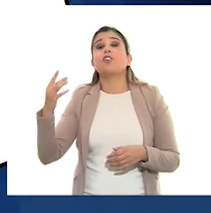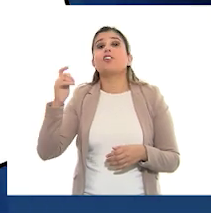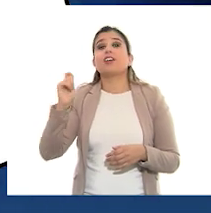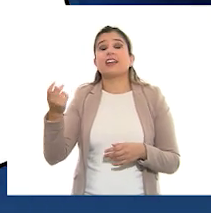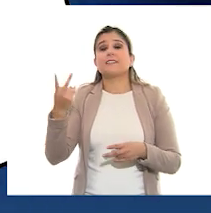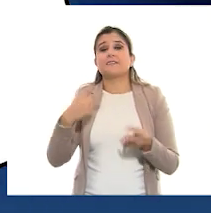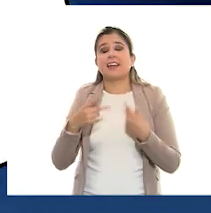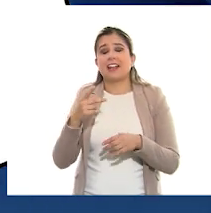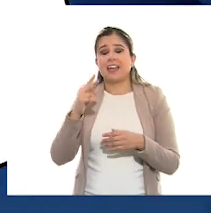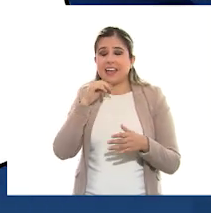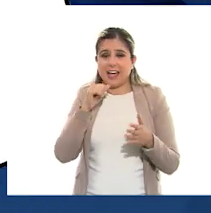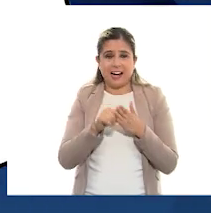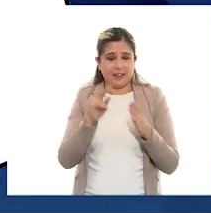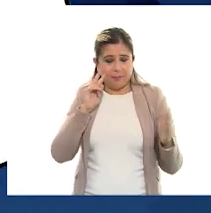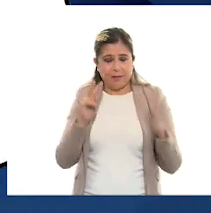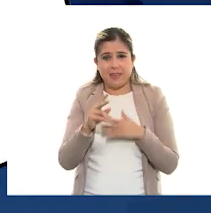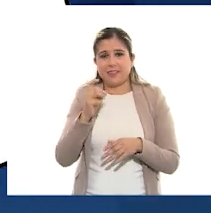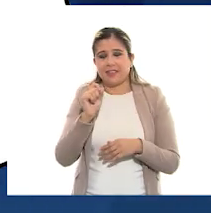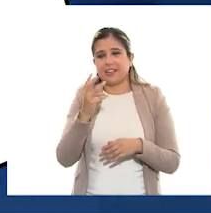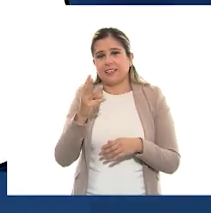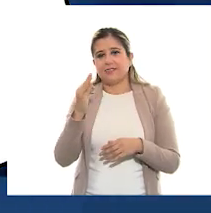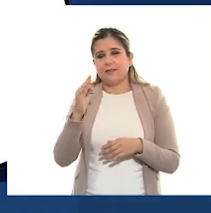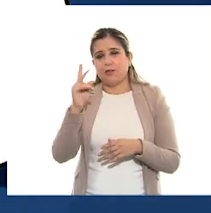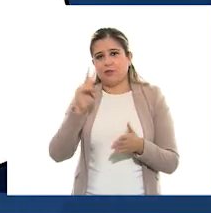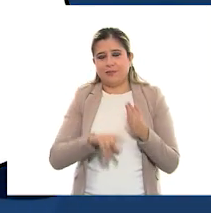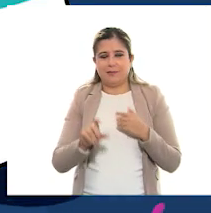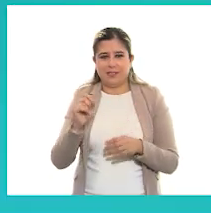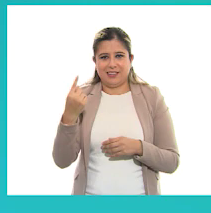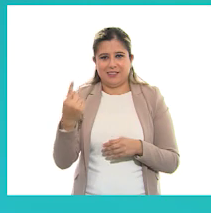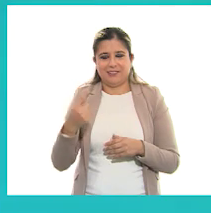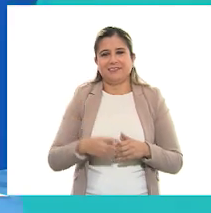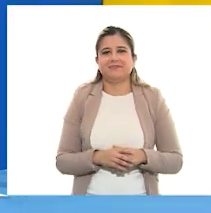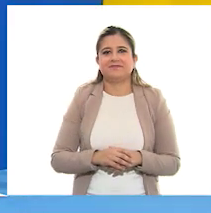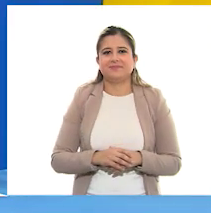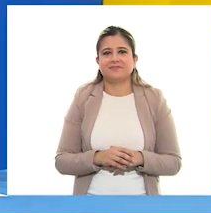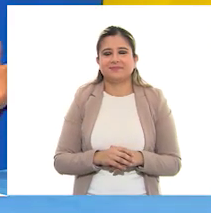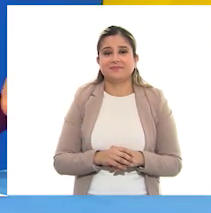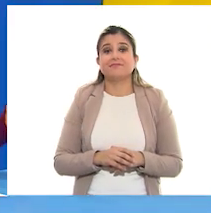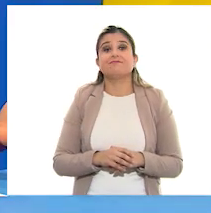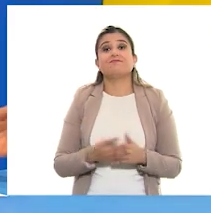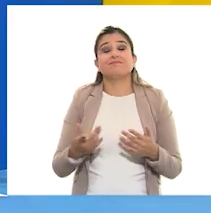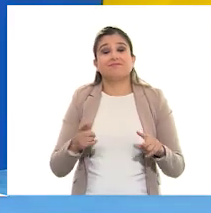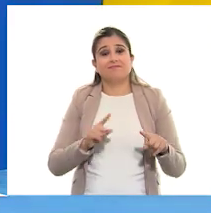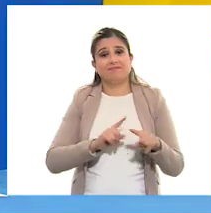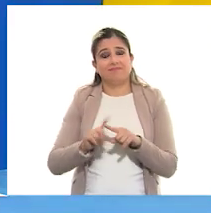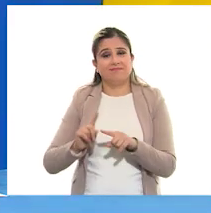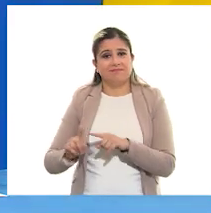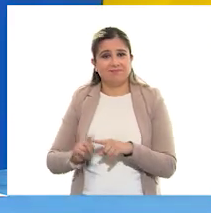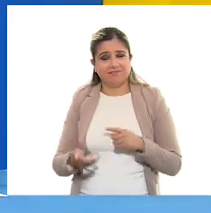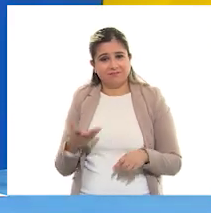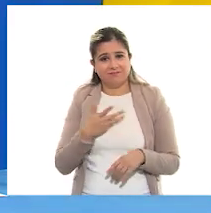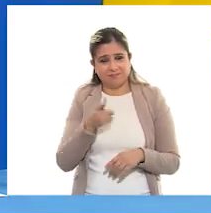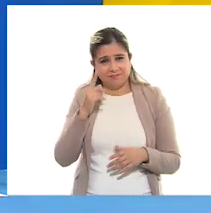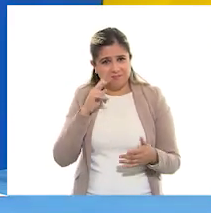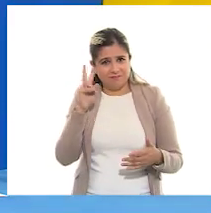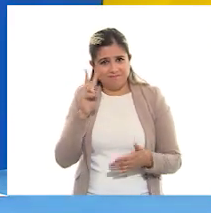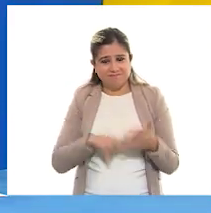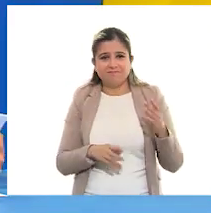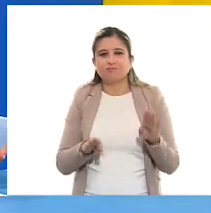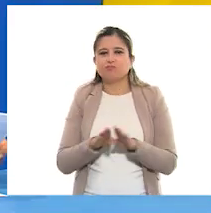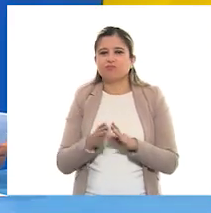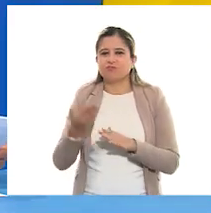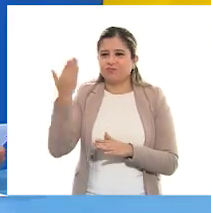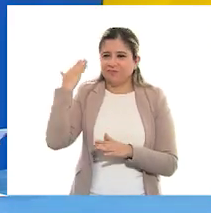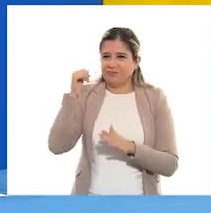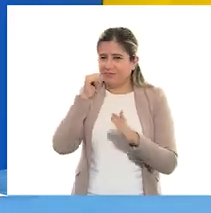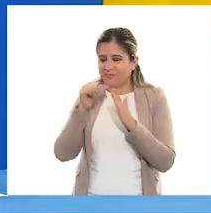recuperado el 3 de febrero de 2021. ¿Qué diferencias y similitudes, María, notas en cuanto a la